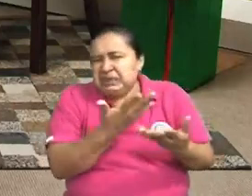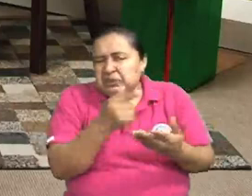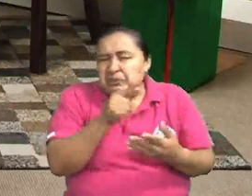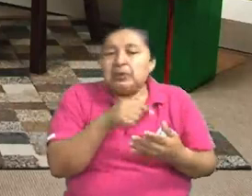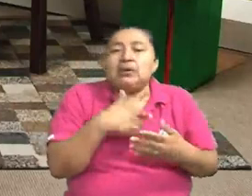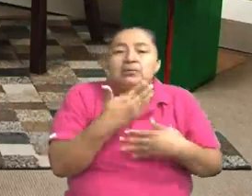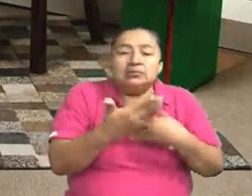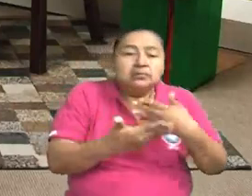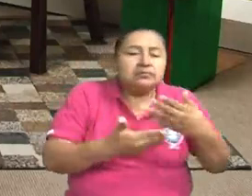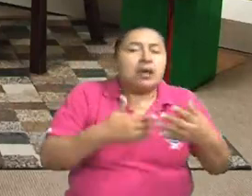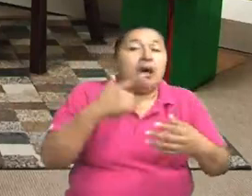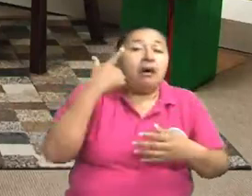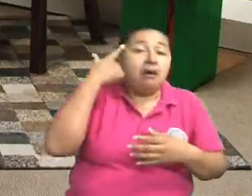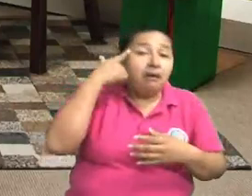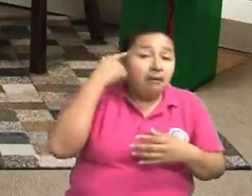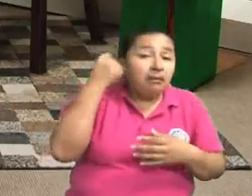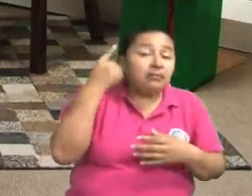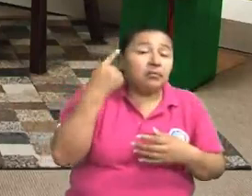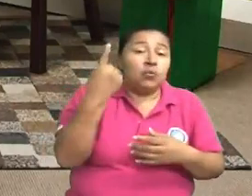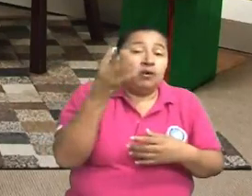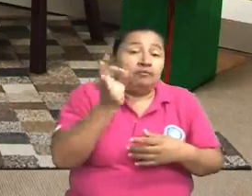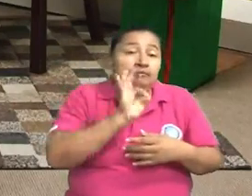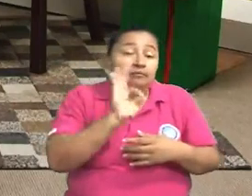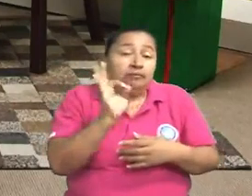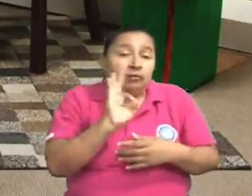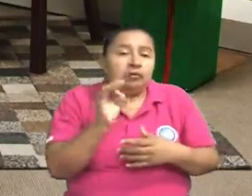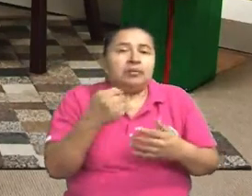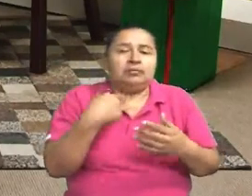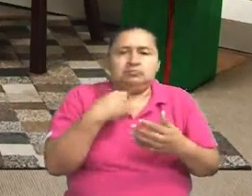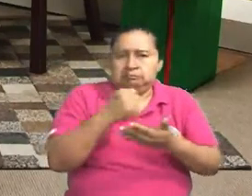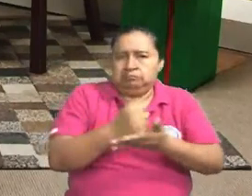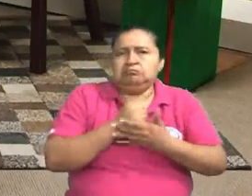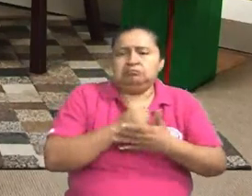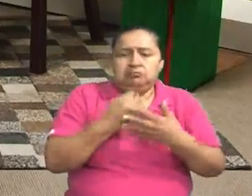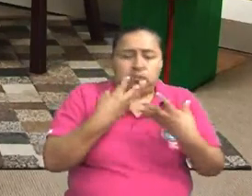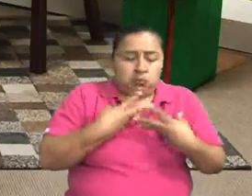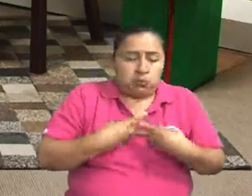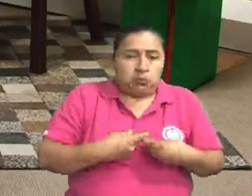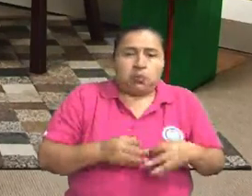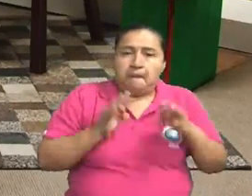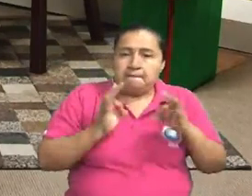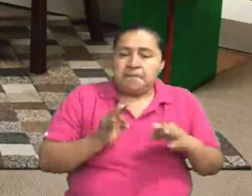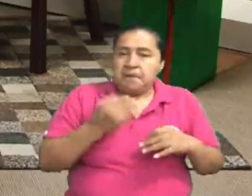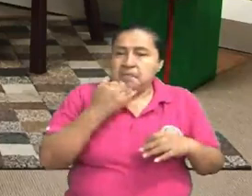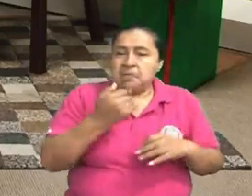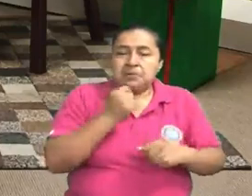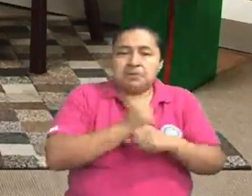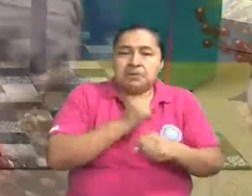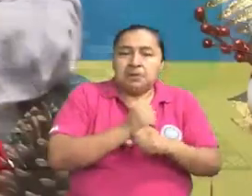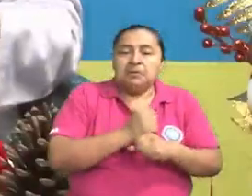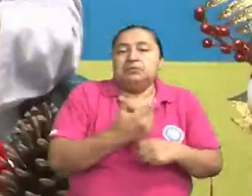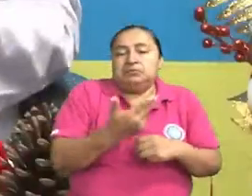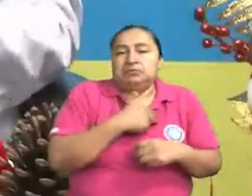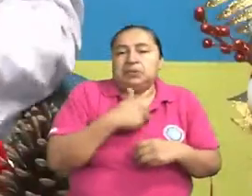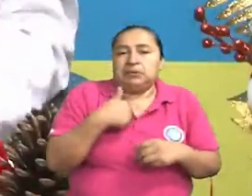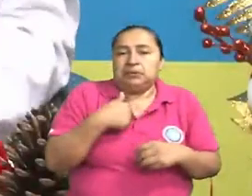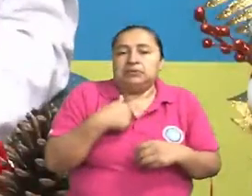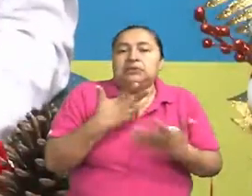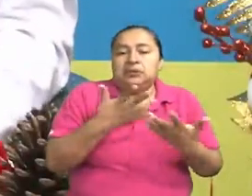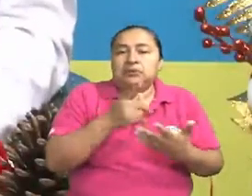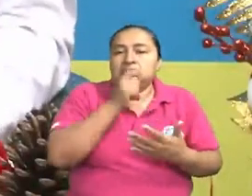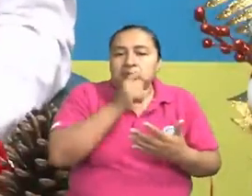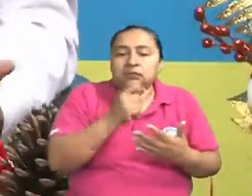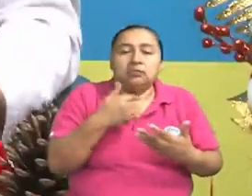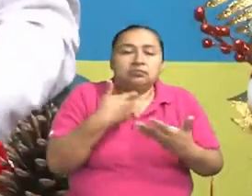se están dando cuenta de que es un método que funciona, o sea, es eficaz y pues gozan con